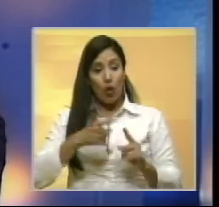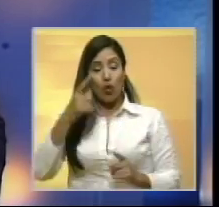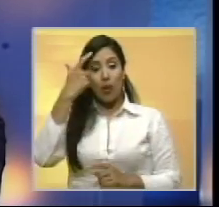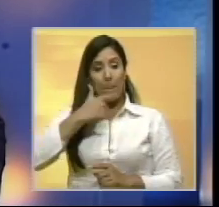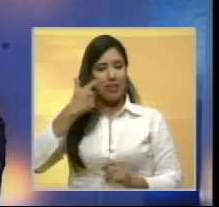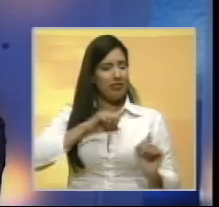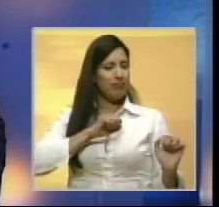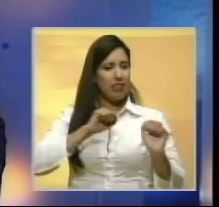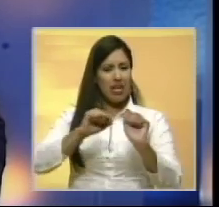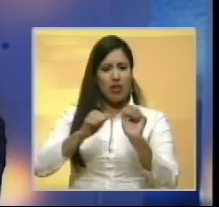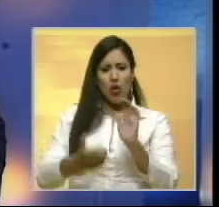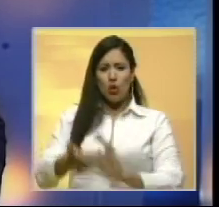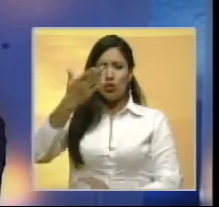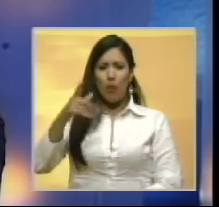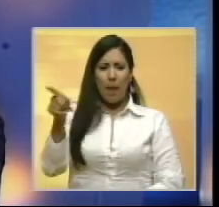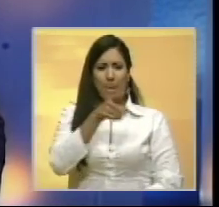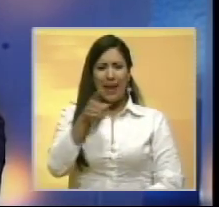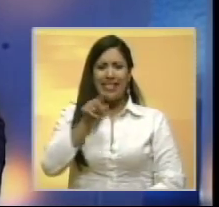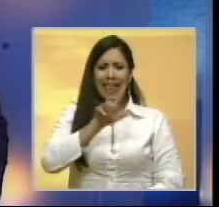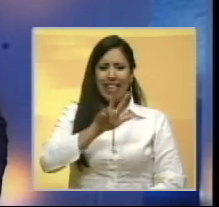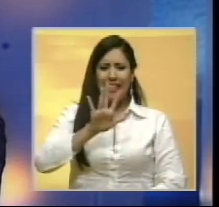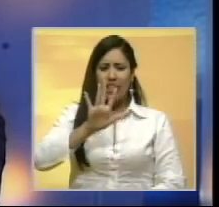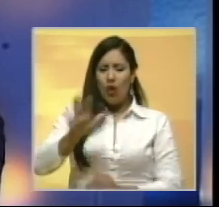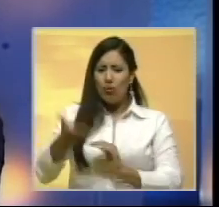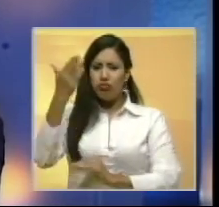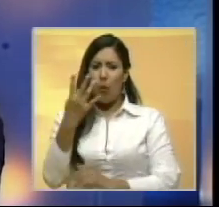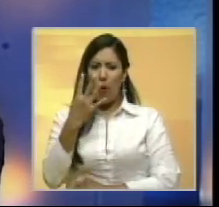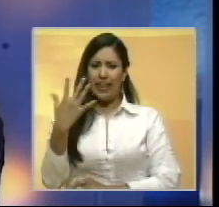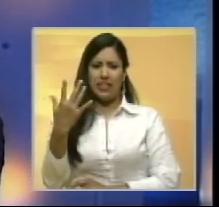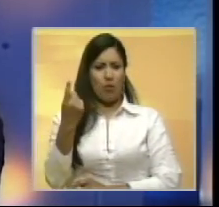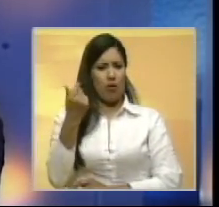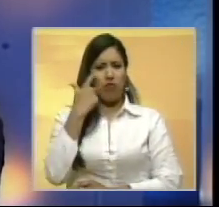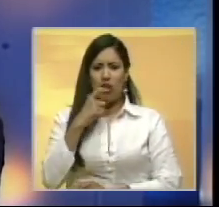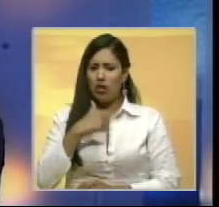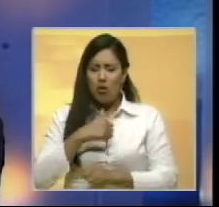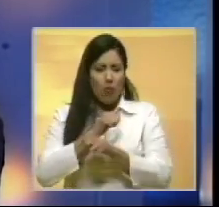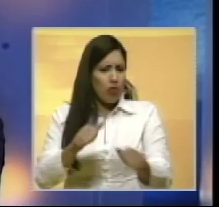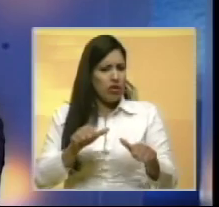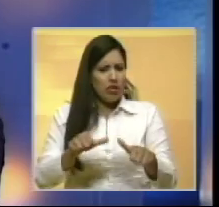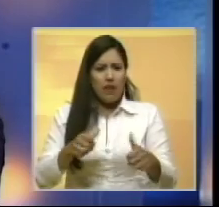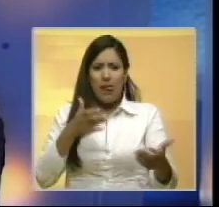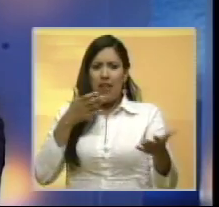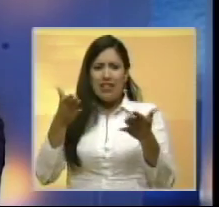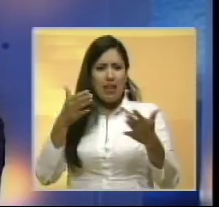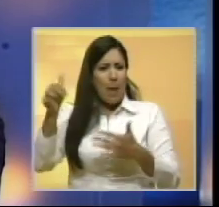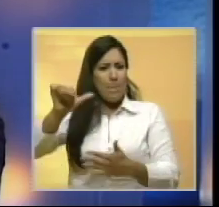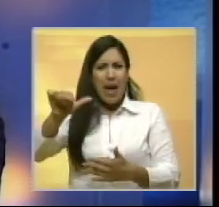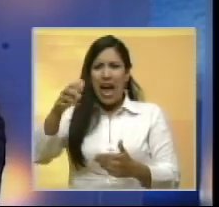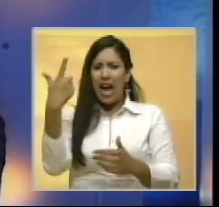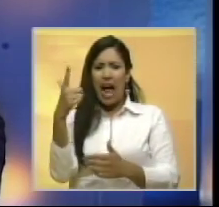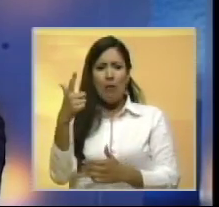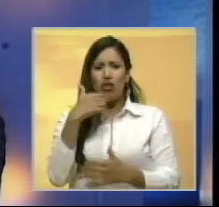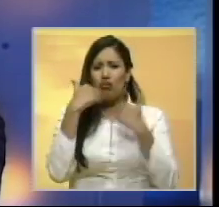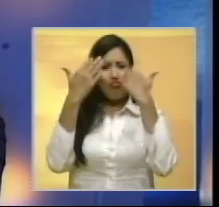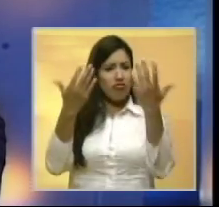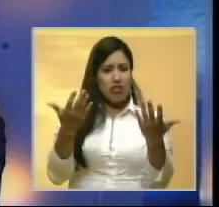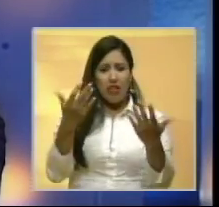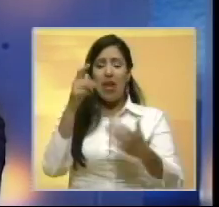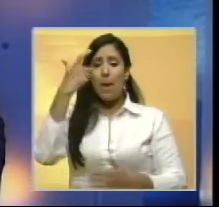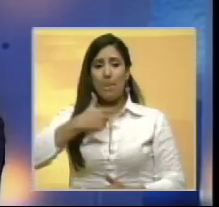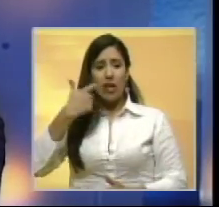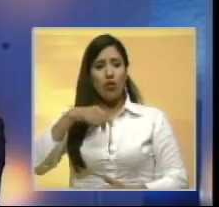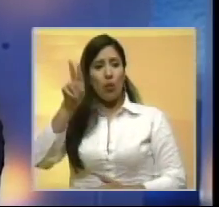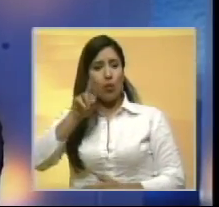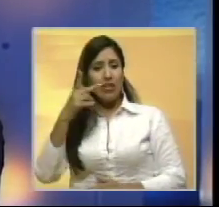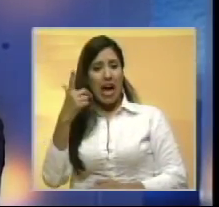Usuarios rechazan el aumento de pasaje de 35 a 45 bolívares. Consideran que continúan prestando un pésimo servicio. Denuncian que quienes deban usar